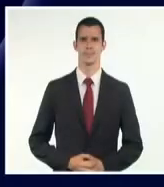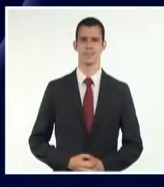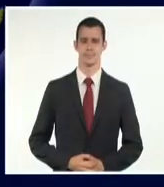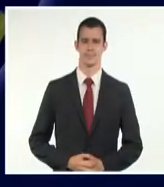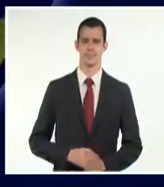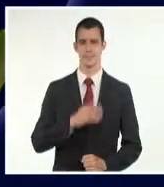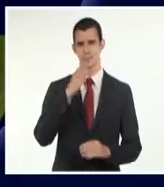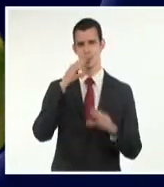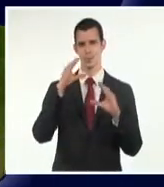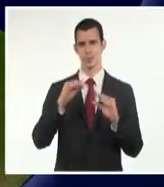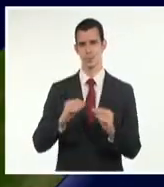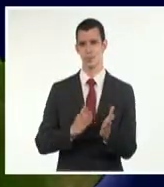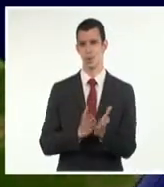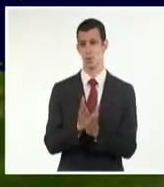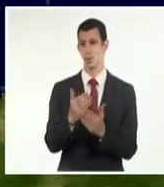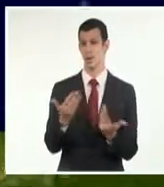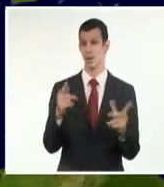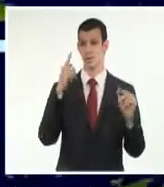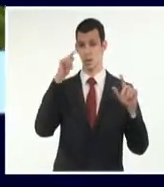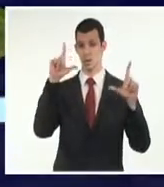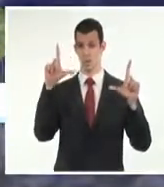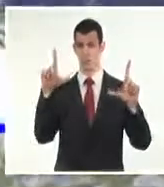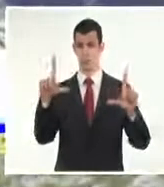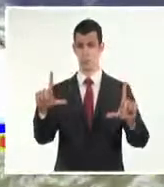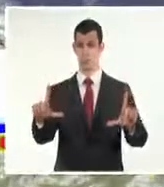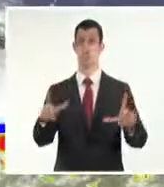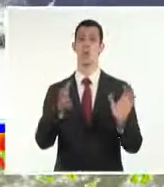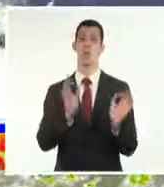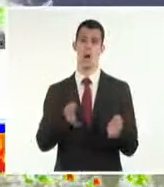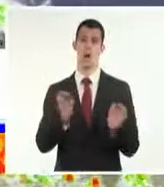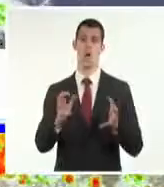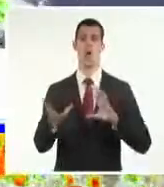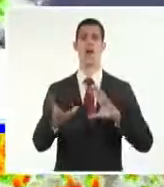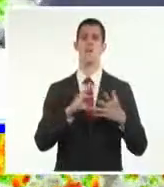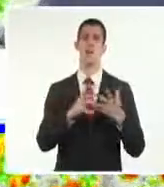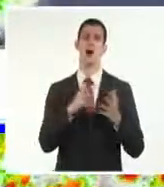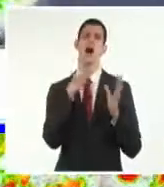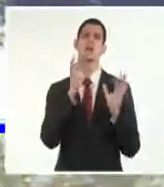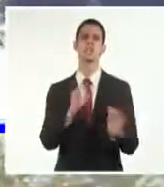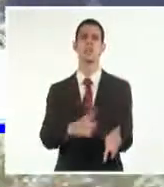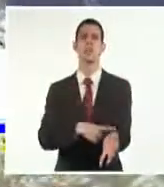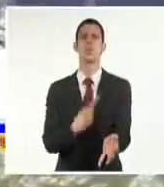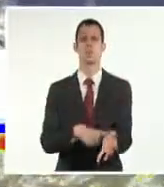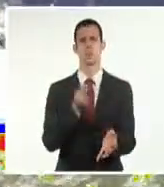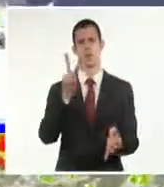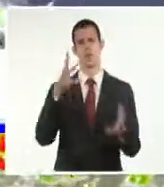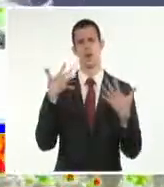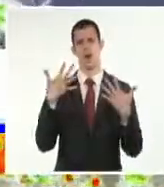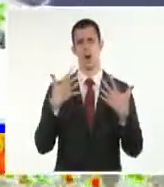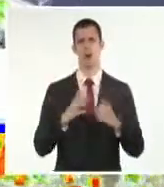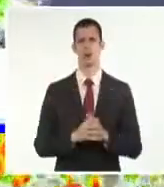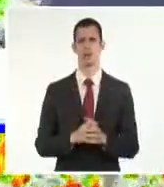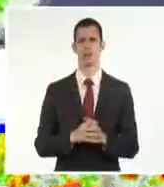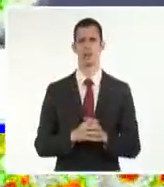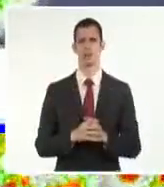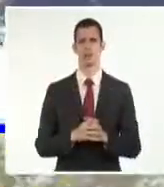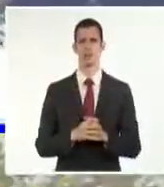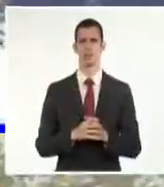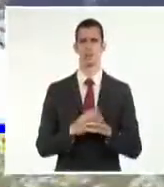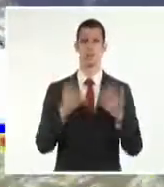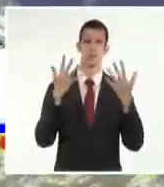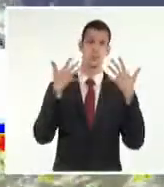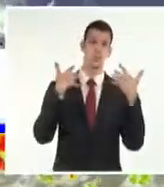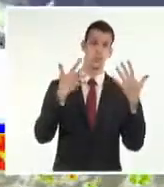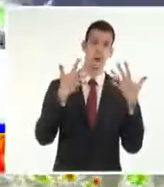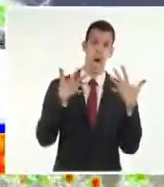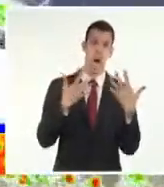Buenas noches. Continúan las condiciones típicas de nuestro verano en gran parte del país. Abundante humedad y altas temperaturas que favorecen chubascos y tormentas eléctricas